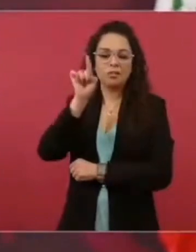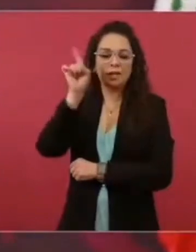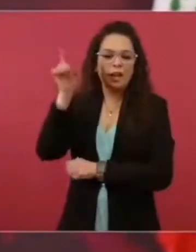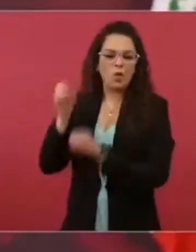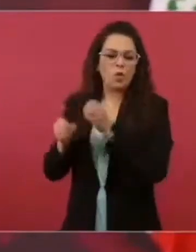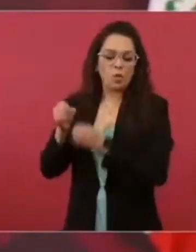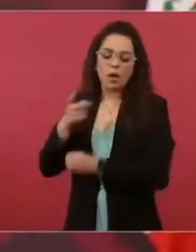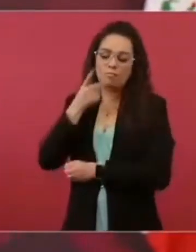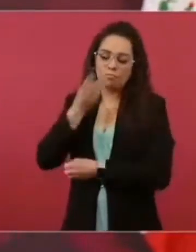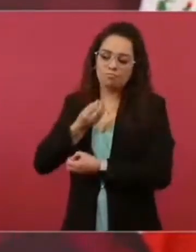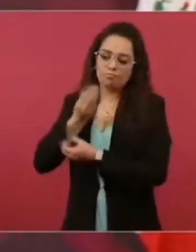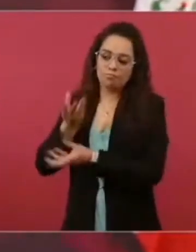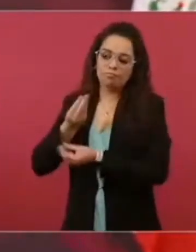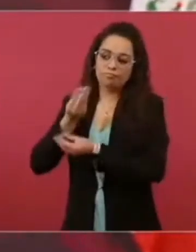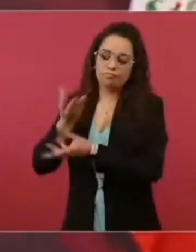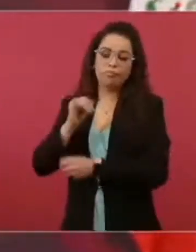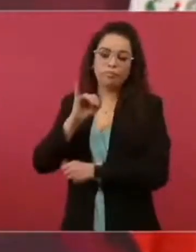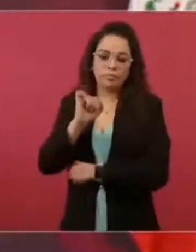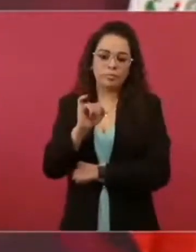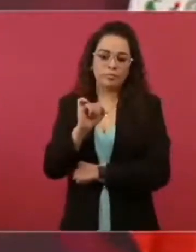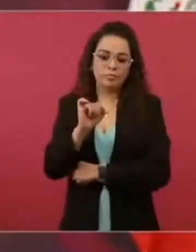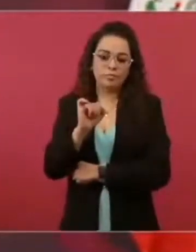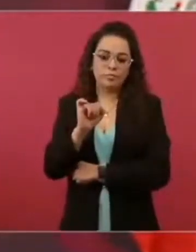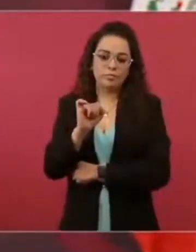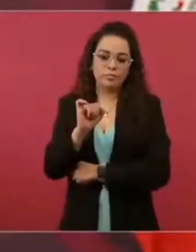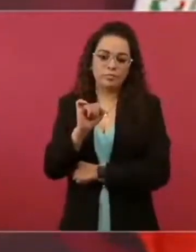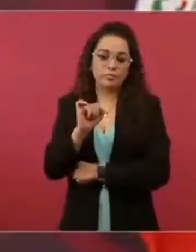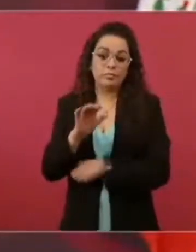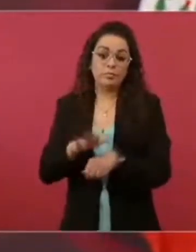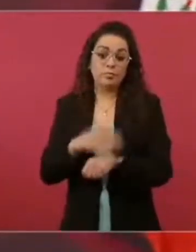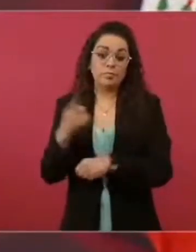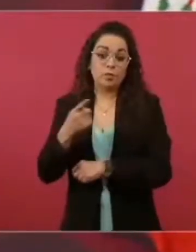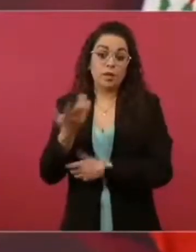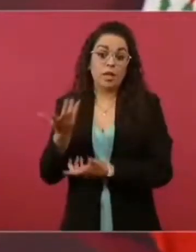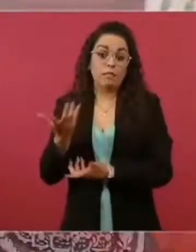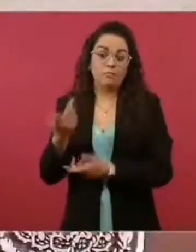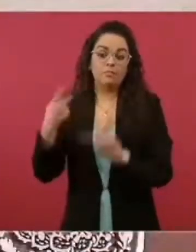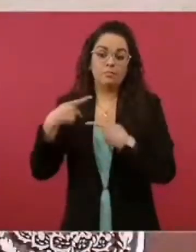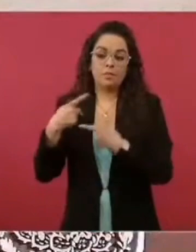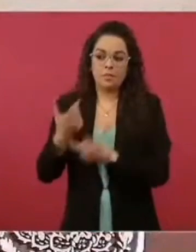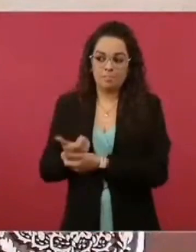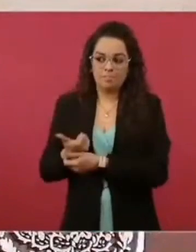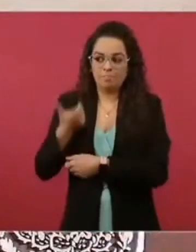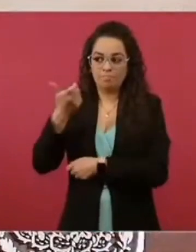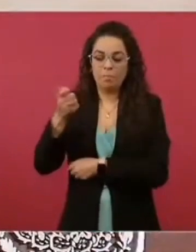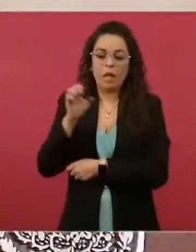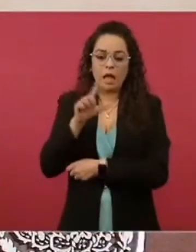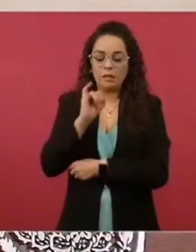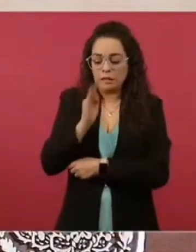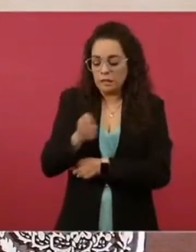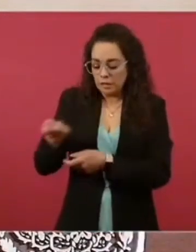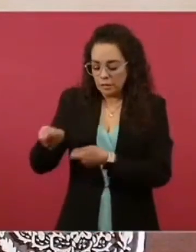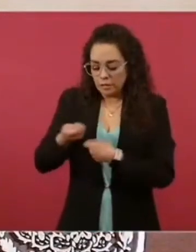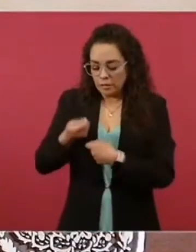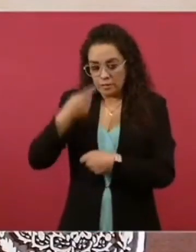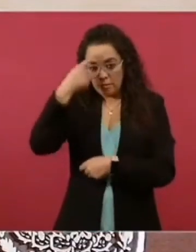que recibió dinero para la campaña presidencial del 2012.